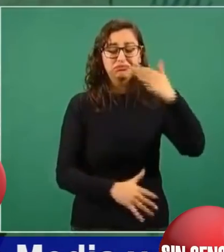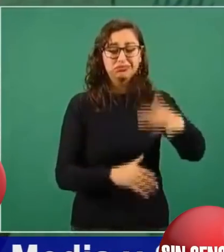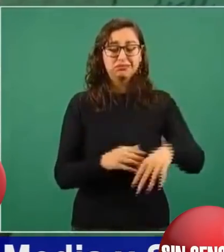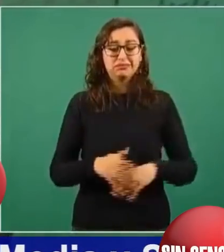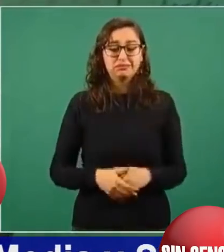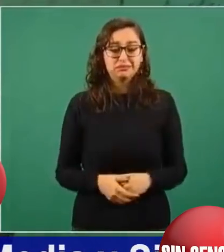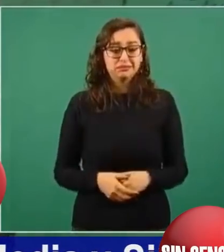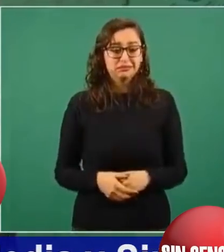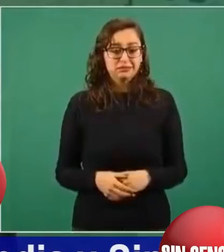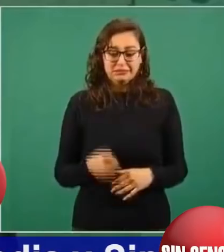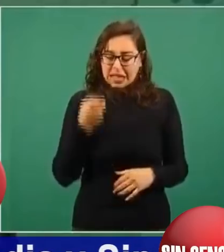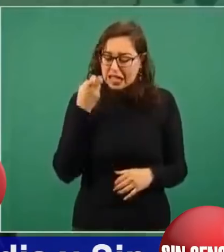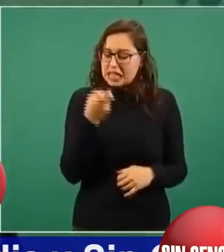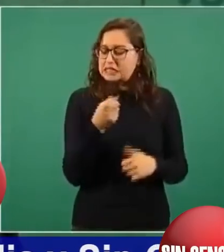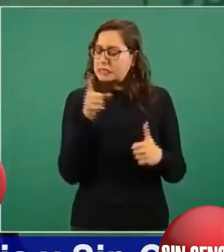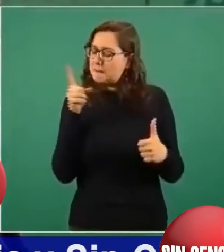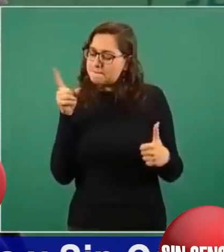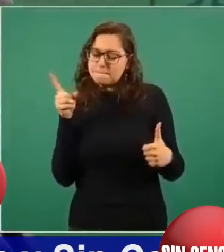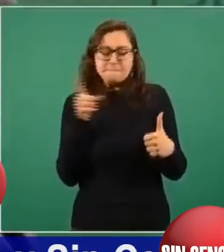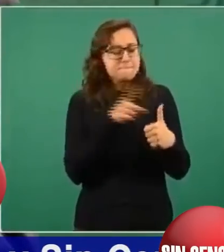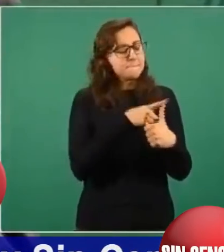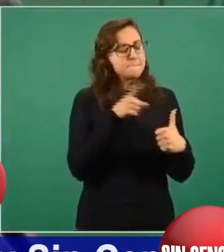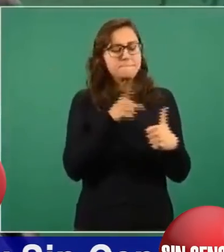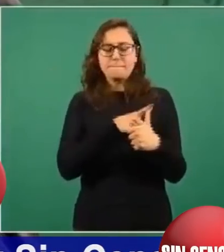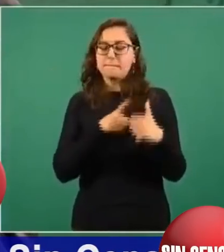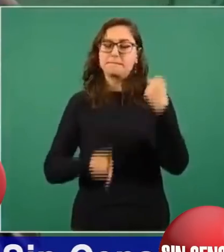Ese es el principal problema.